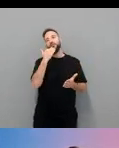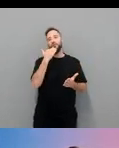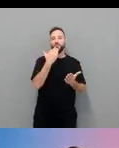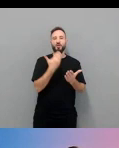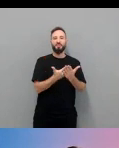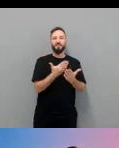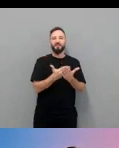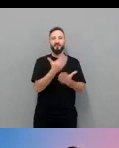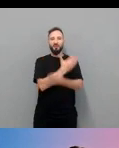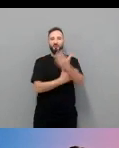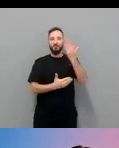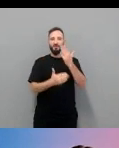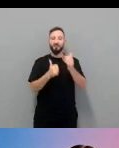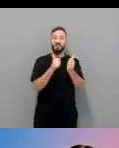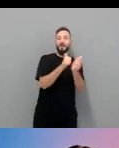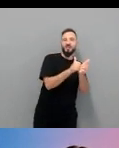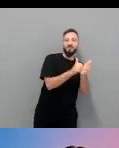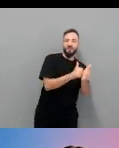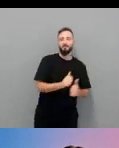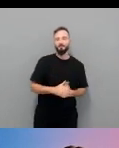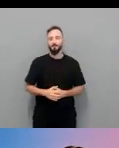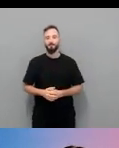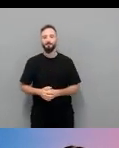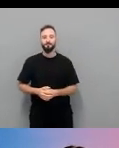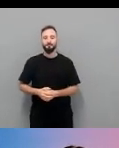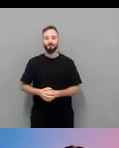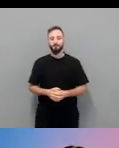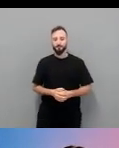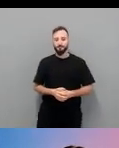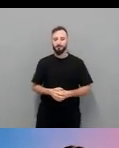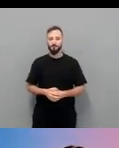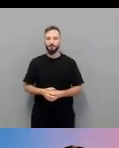certificado de dependencia.